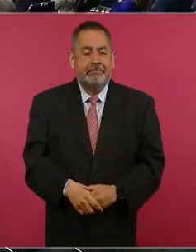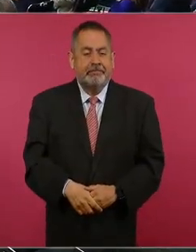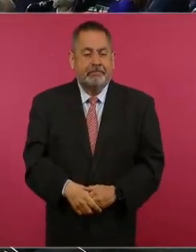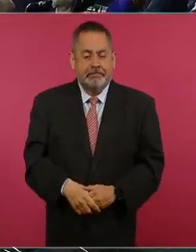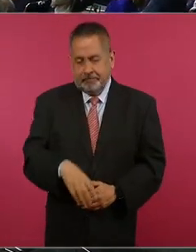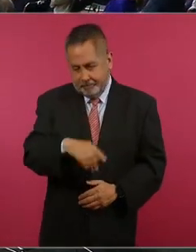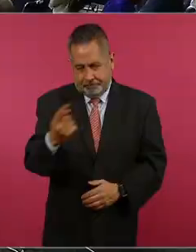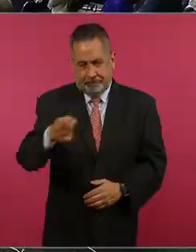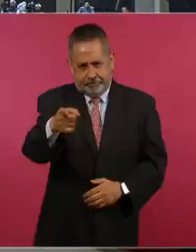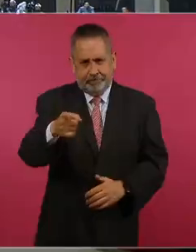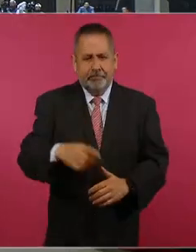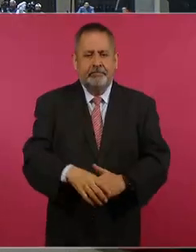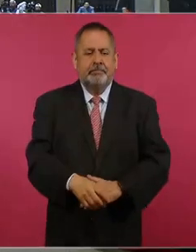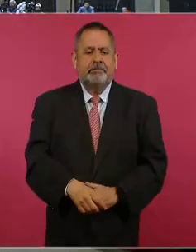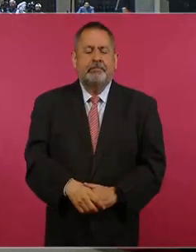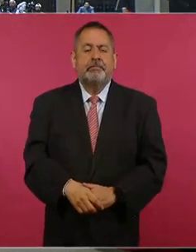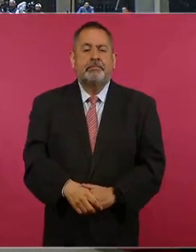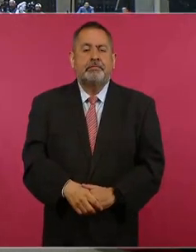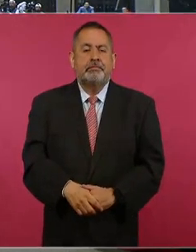Adelante.